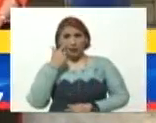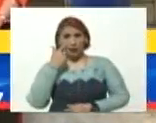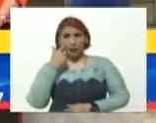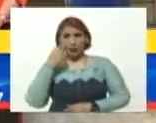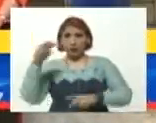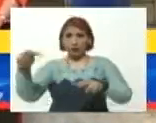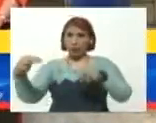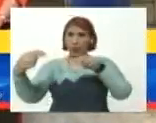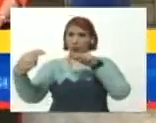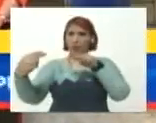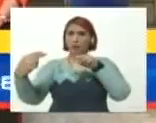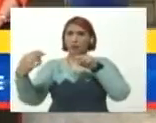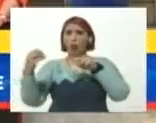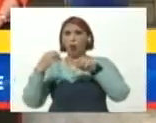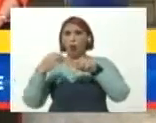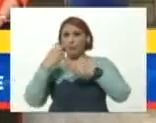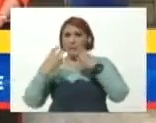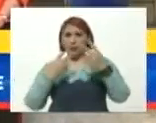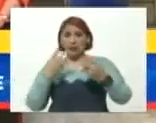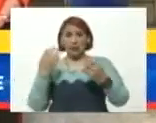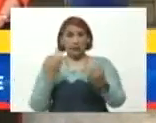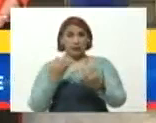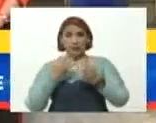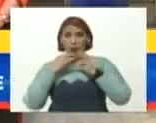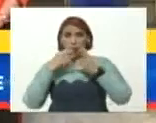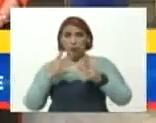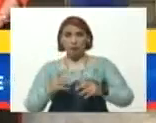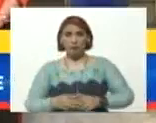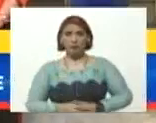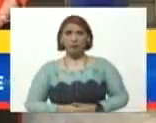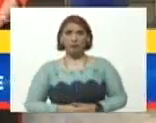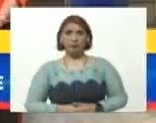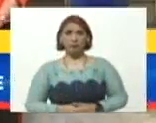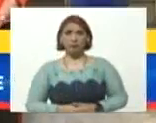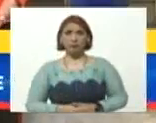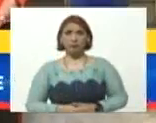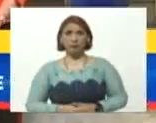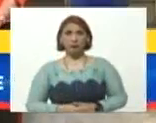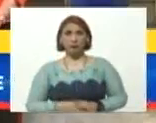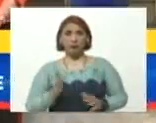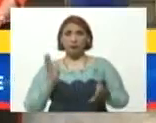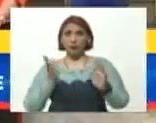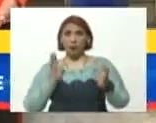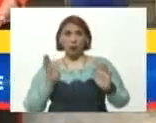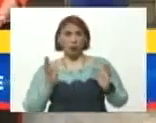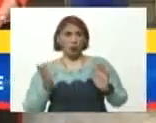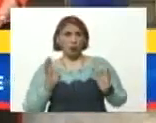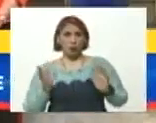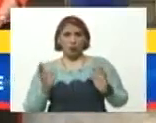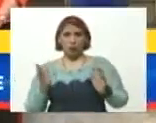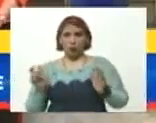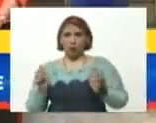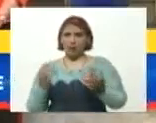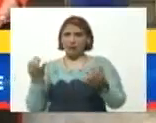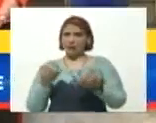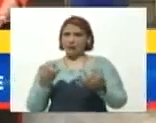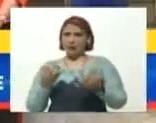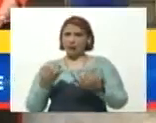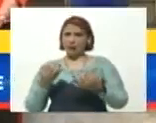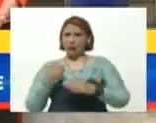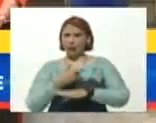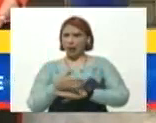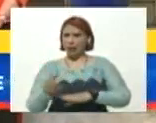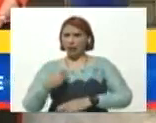veíamos. Y siempre le conté que en las conversaciones largas que tuvimos con Maradona, cada vez que nos